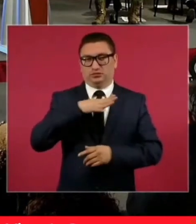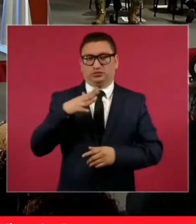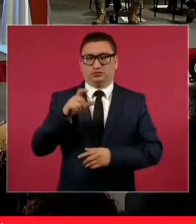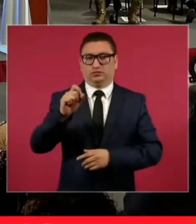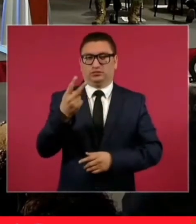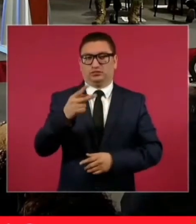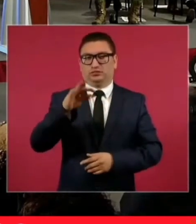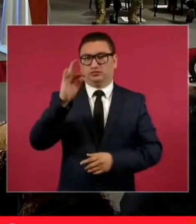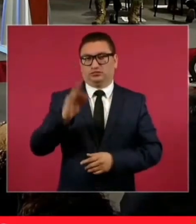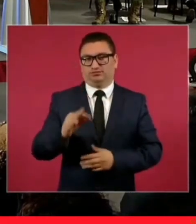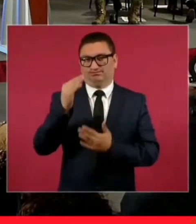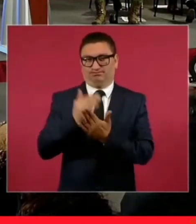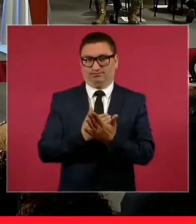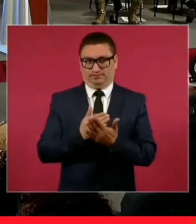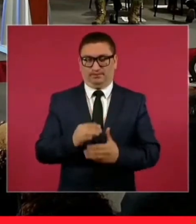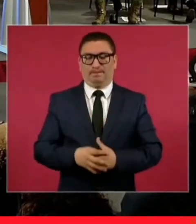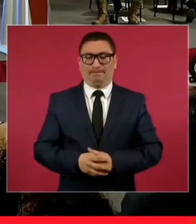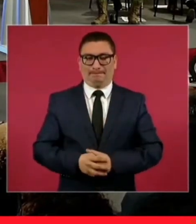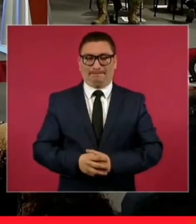22% menos.